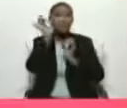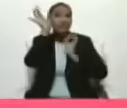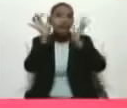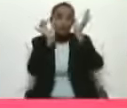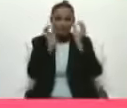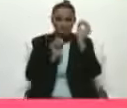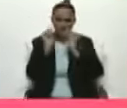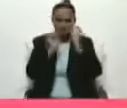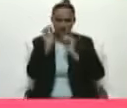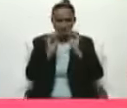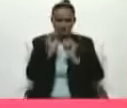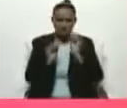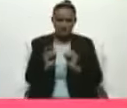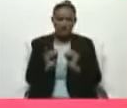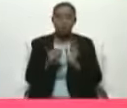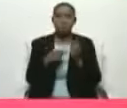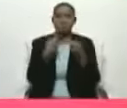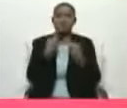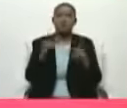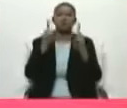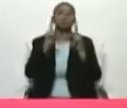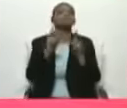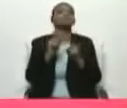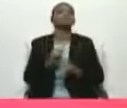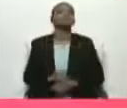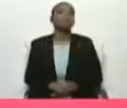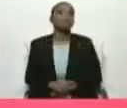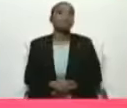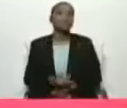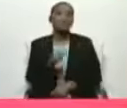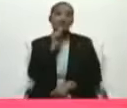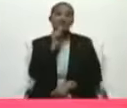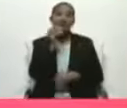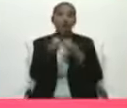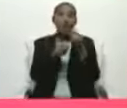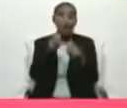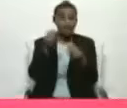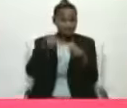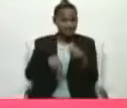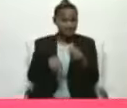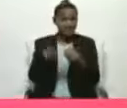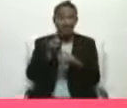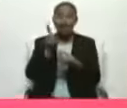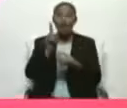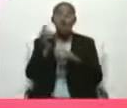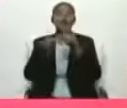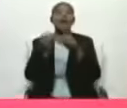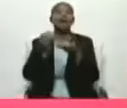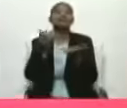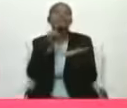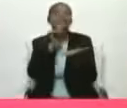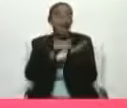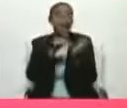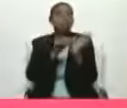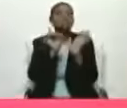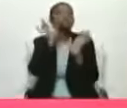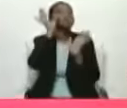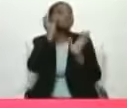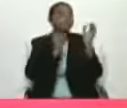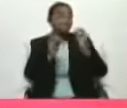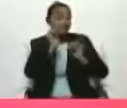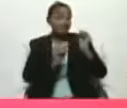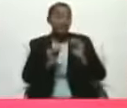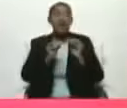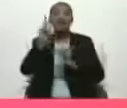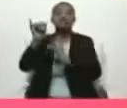nosotros, eso lo hacen para afuera. Entonces nosotros tenemos que conquistar las